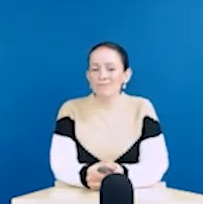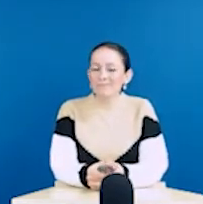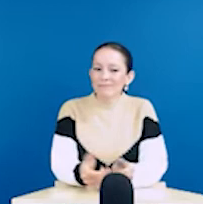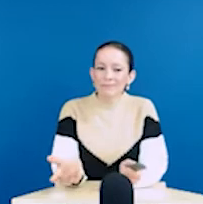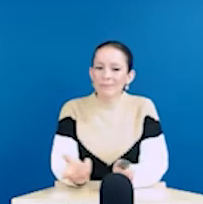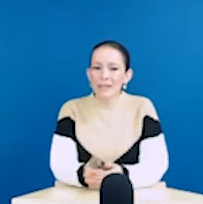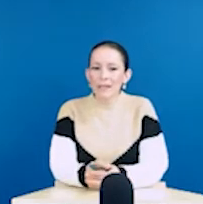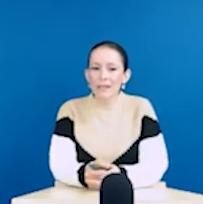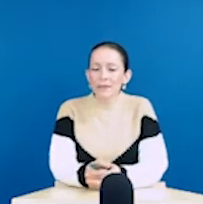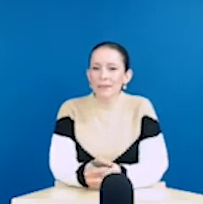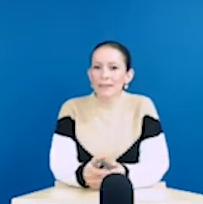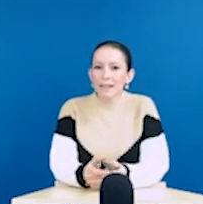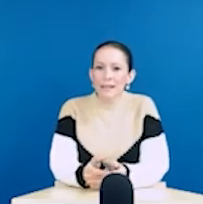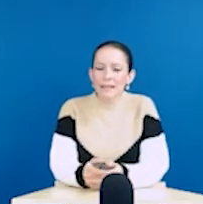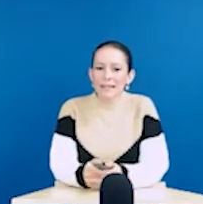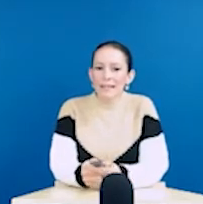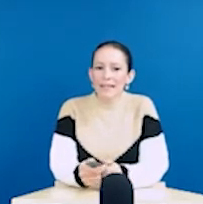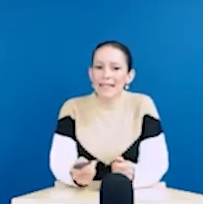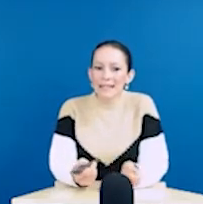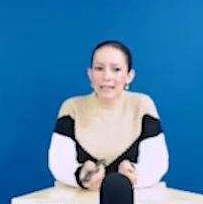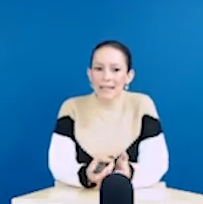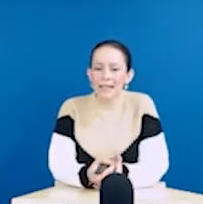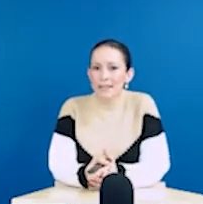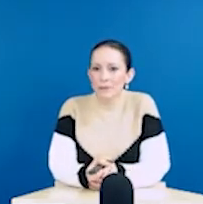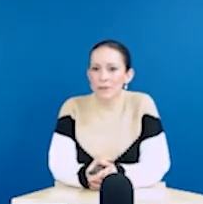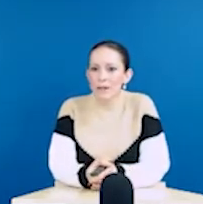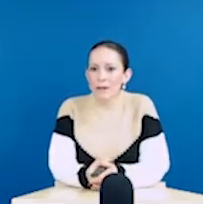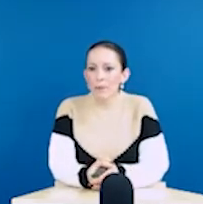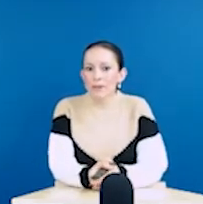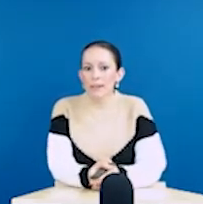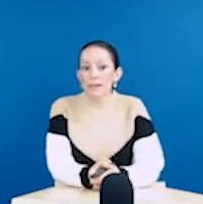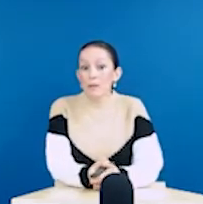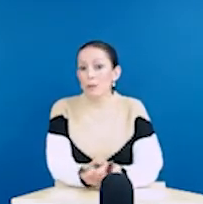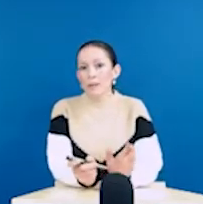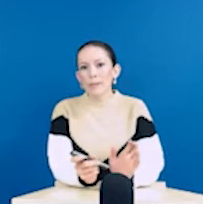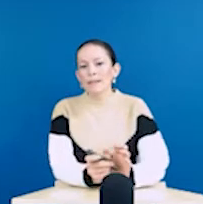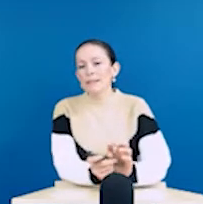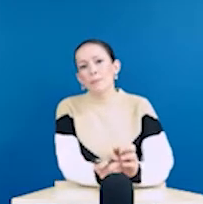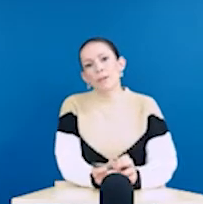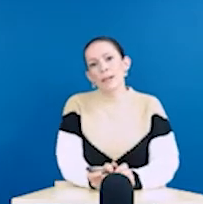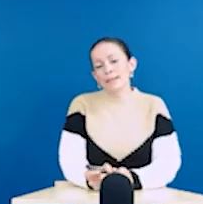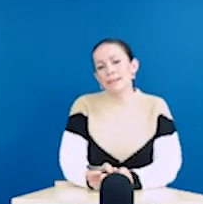tenemos que enfatizar y tener claridad en eso, porque normalmente se le podría